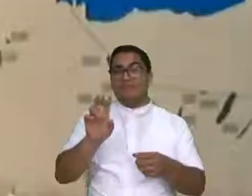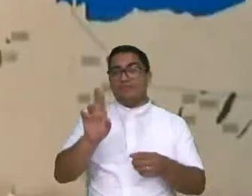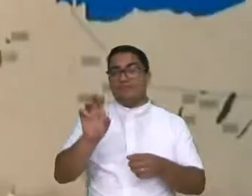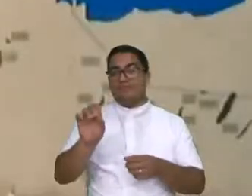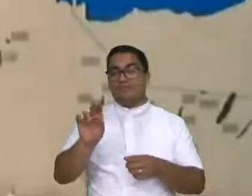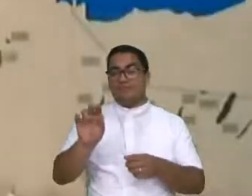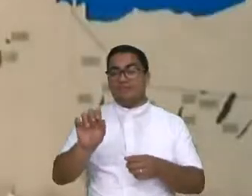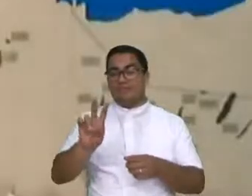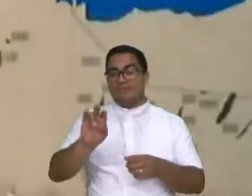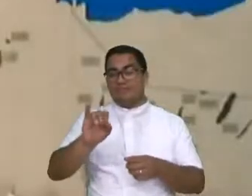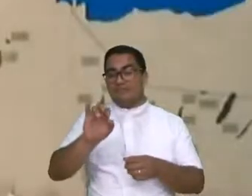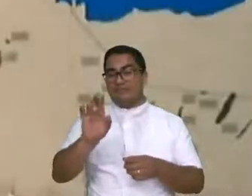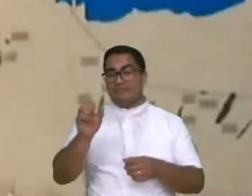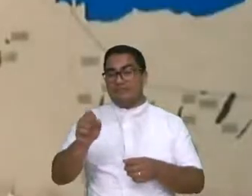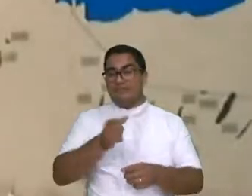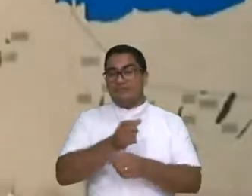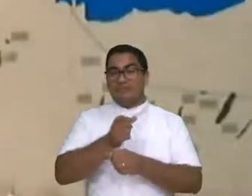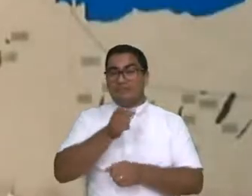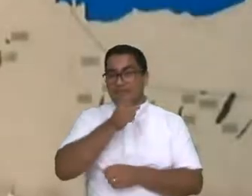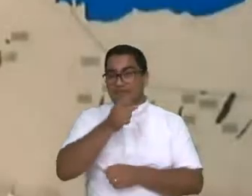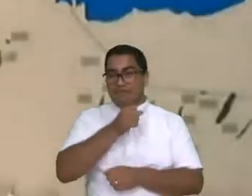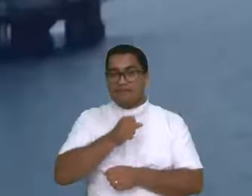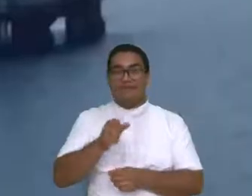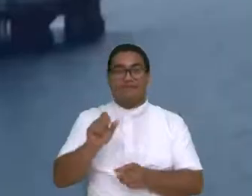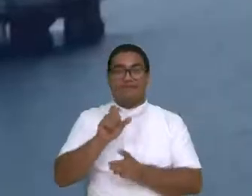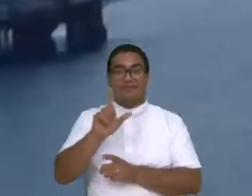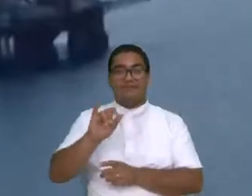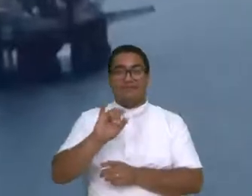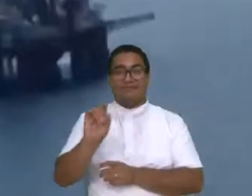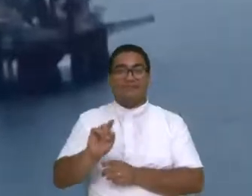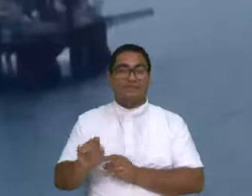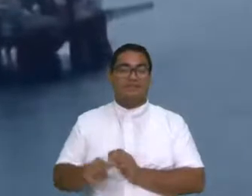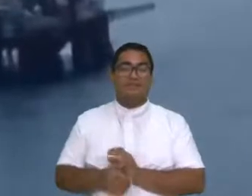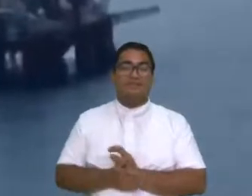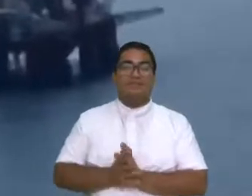precios del mercado. Para el canal parlamentario, informó Liz Scott.